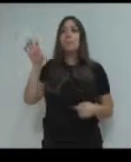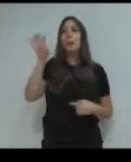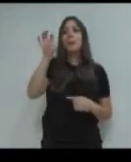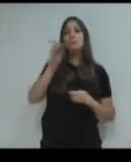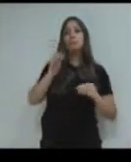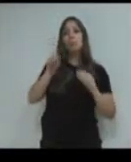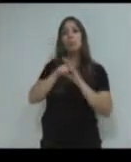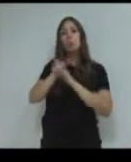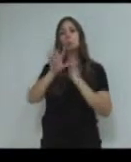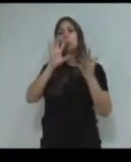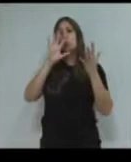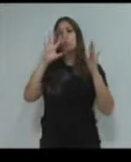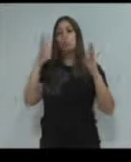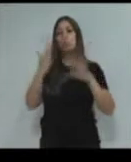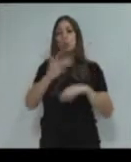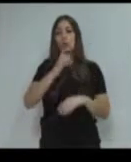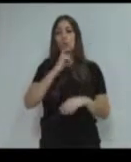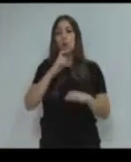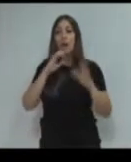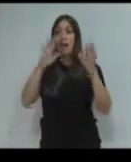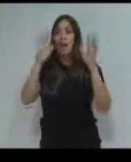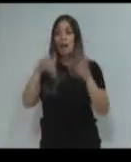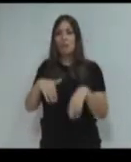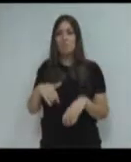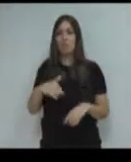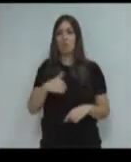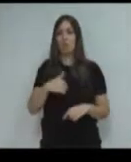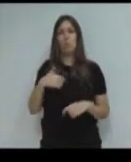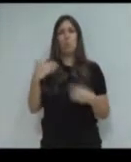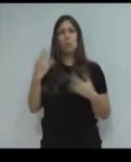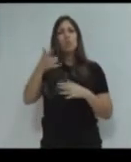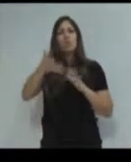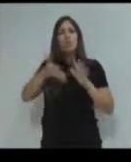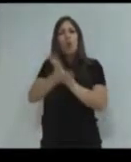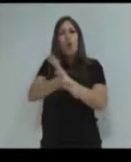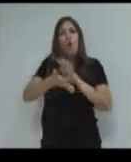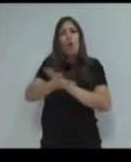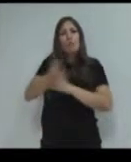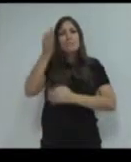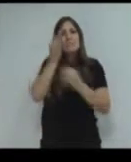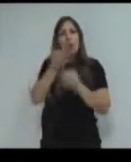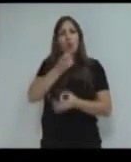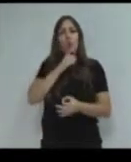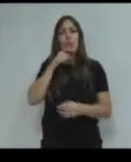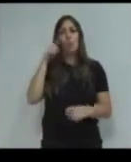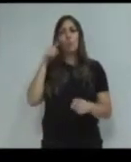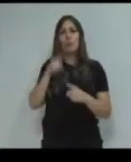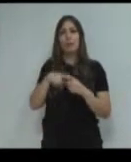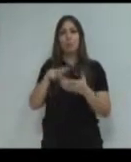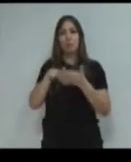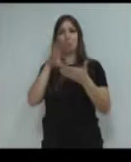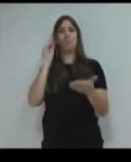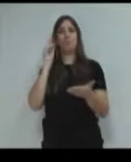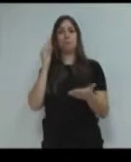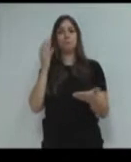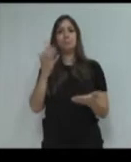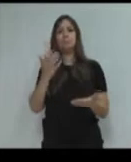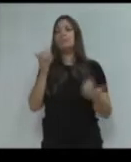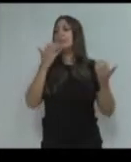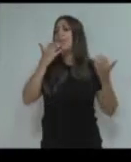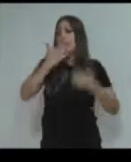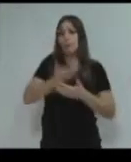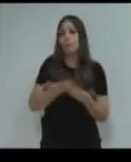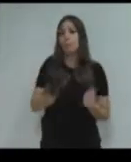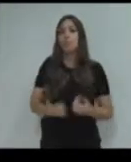países. Entonces dices, ¿cómo esto lo puedo describir que sea también inteligible? Porque yo puedo decir, vale,